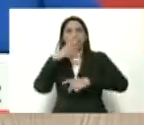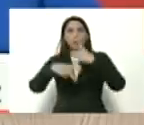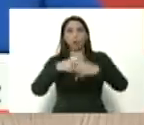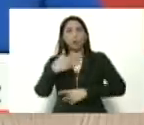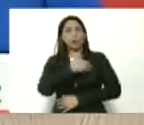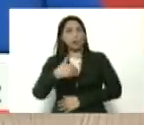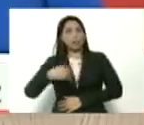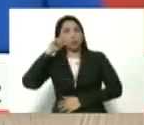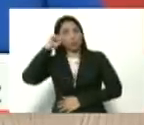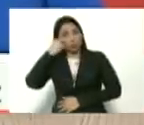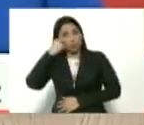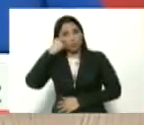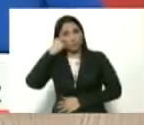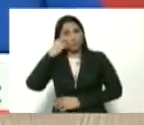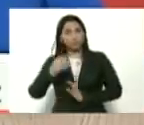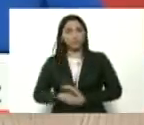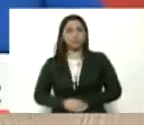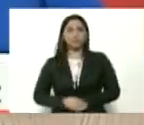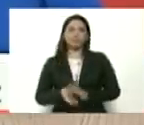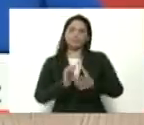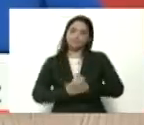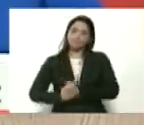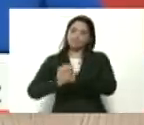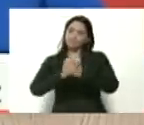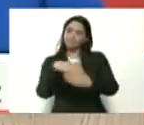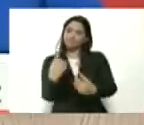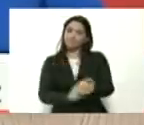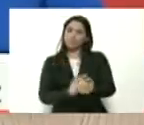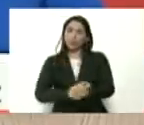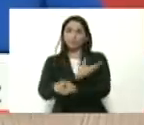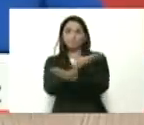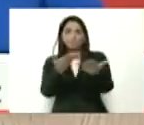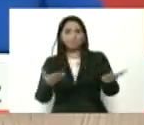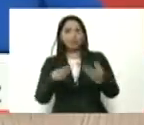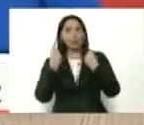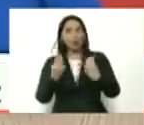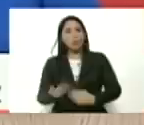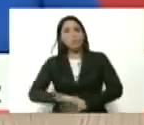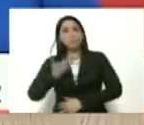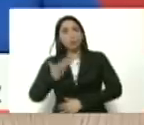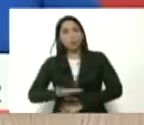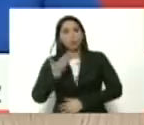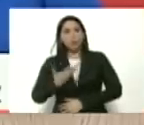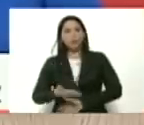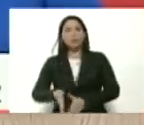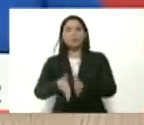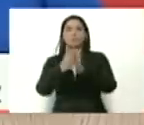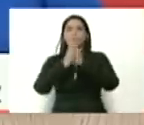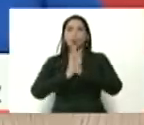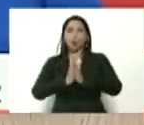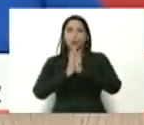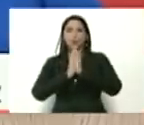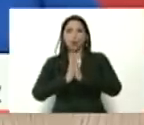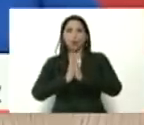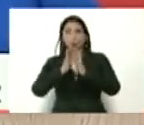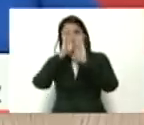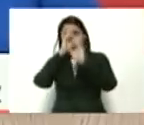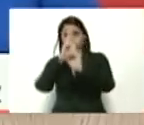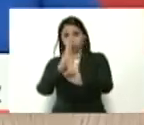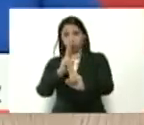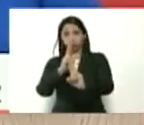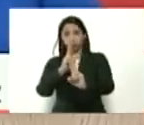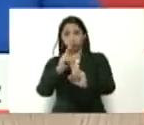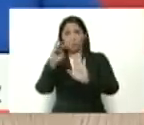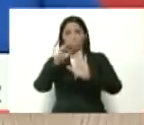queríamos recordarles, estimados hermanos y hermanas, la relevancia, la importancia, la pertinencia de que respetemos